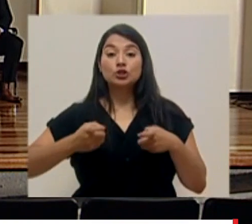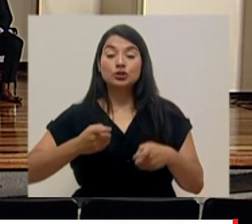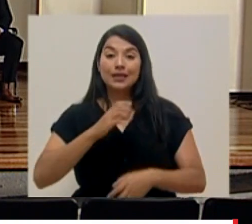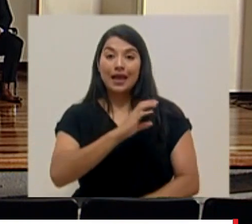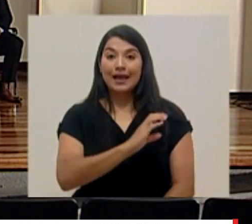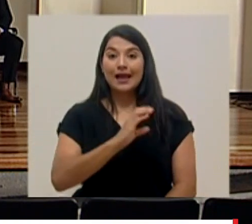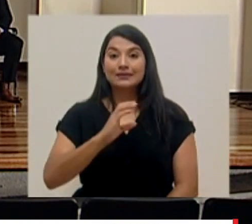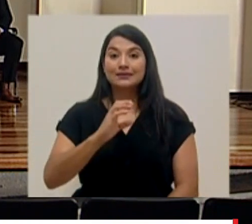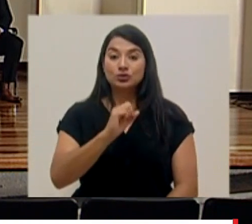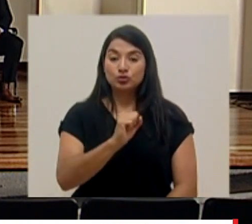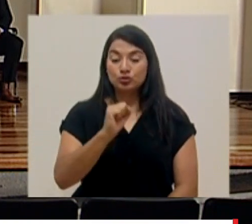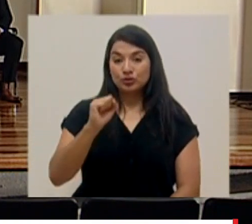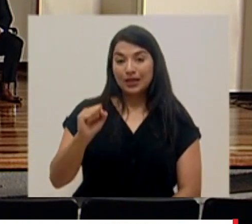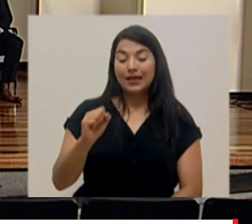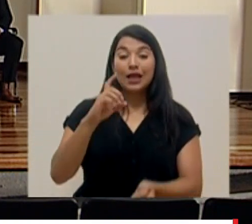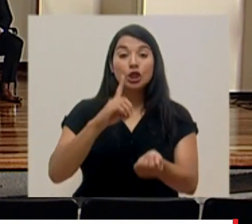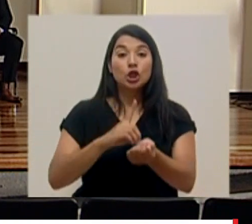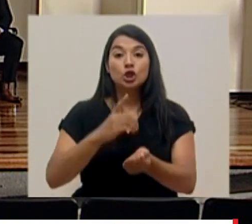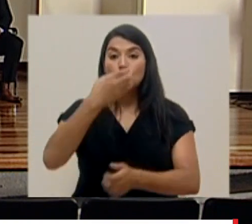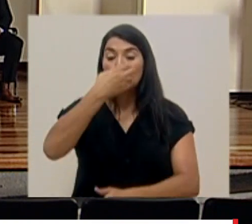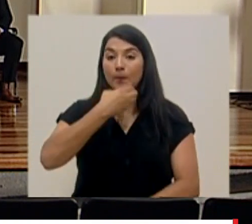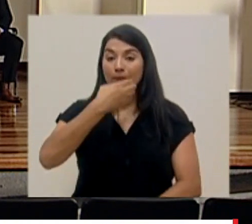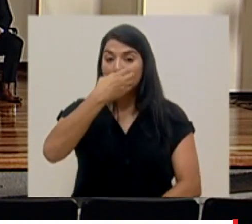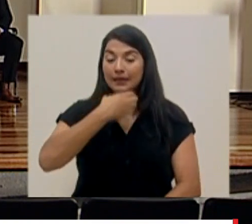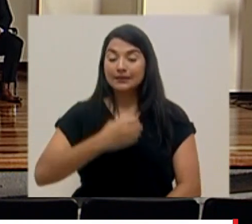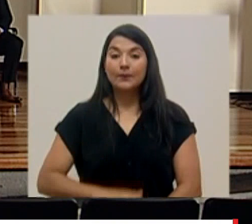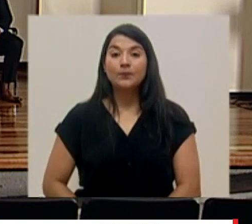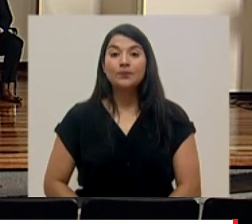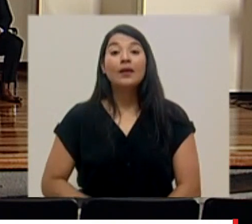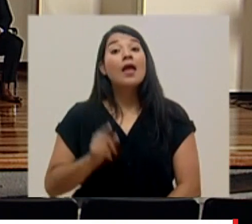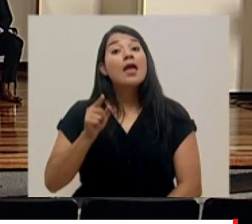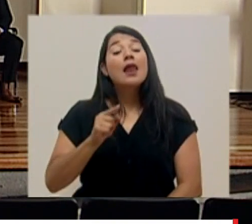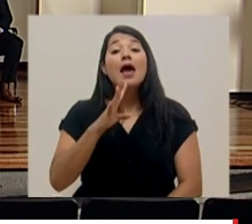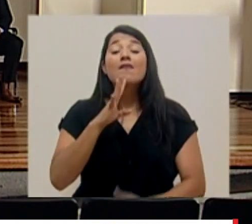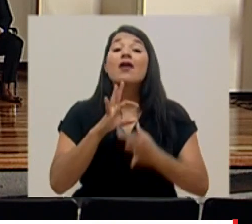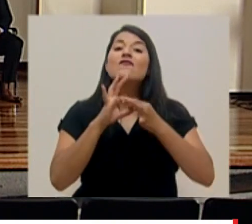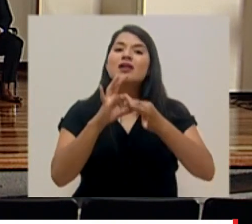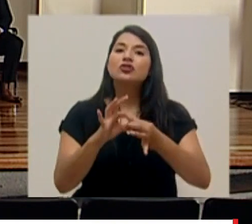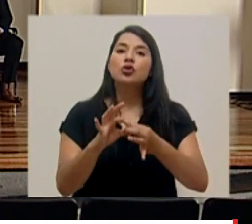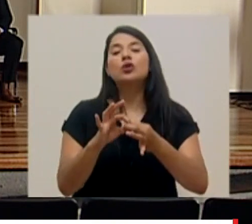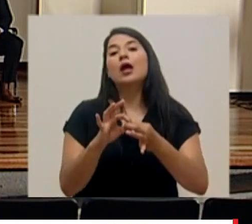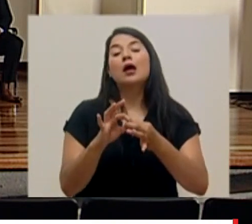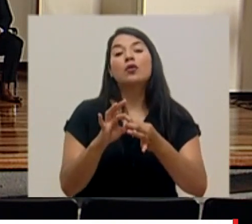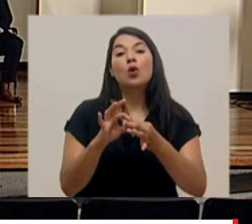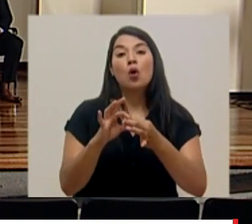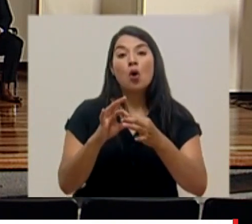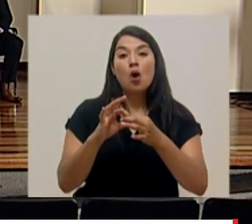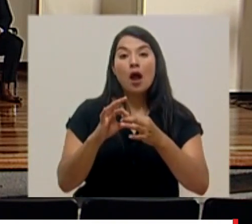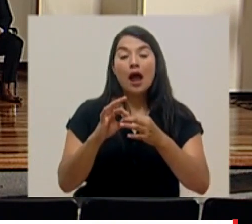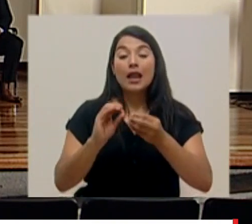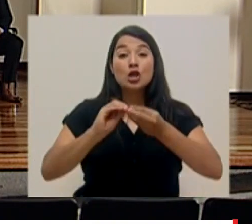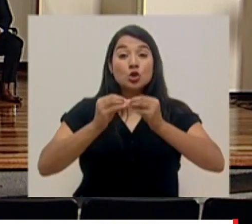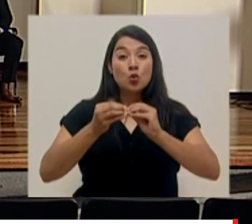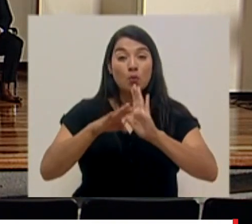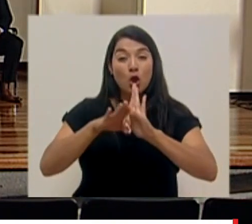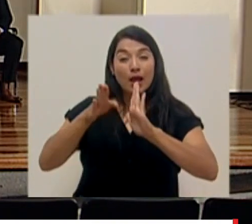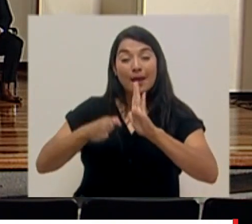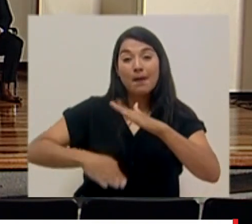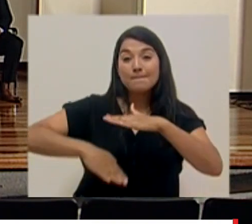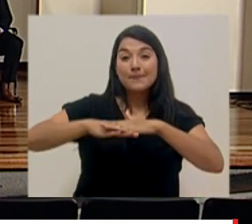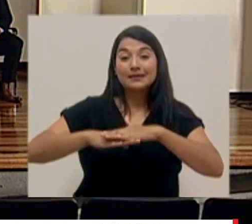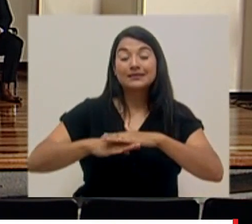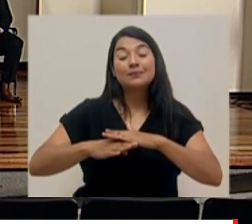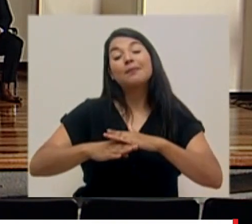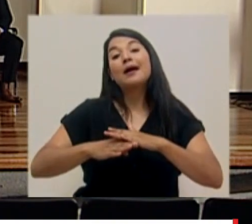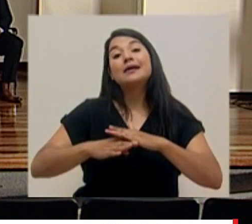Caja Costarricense de Seguro Social, doctor Román Macaya, quien se va a referir a la capacidad máxima hospitalaria de la Caja